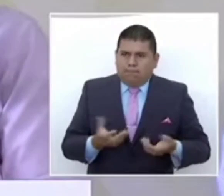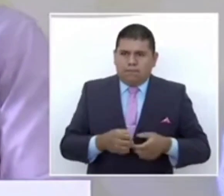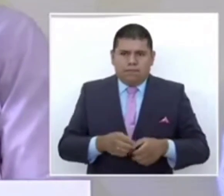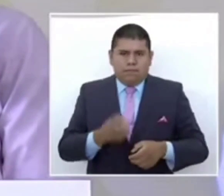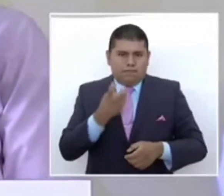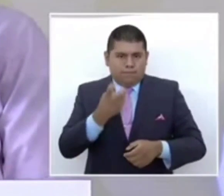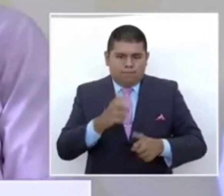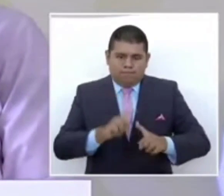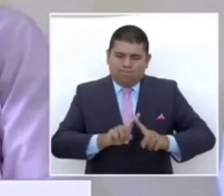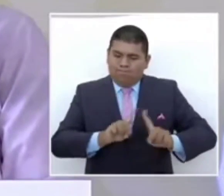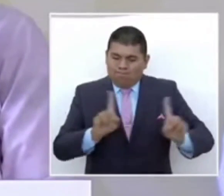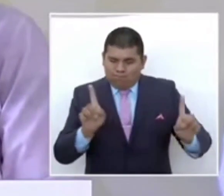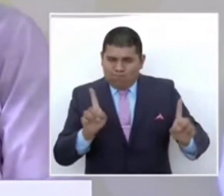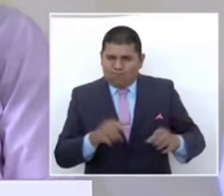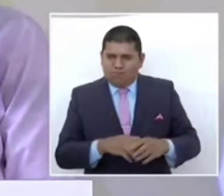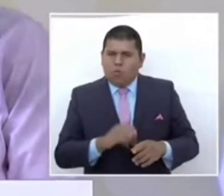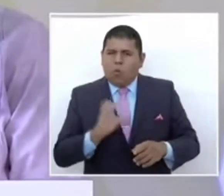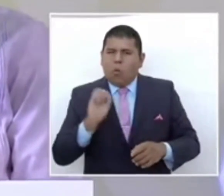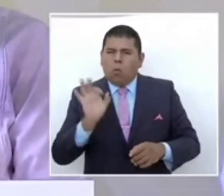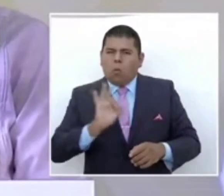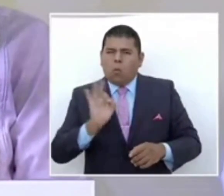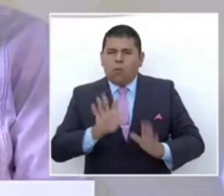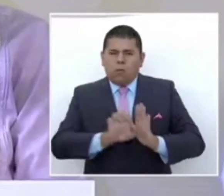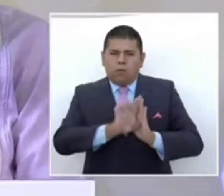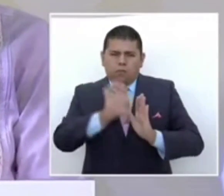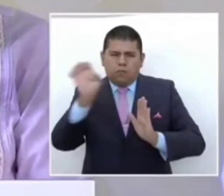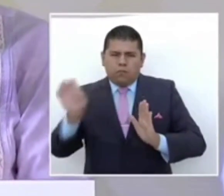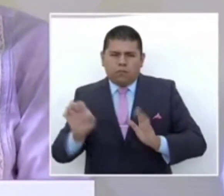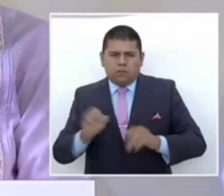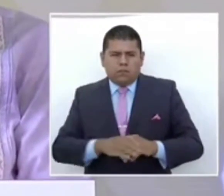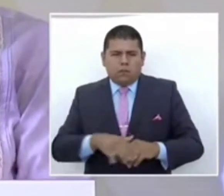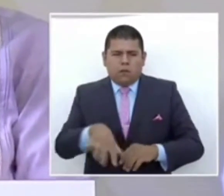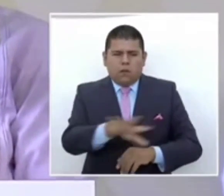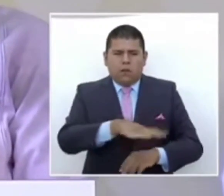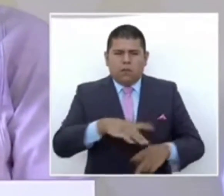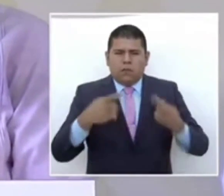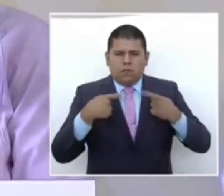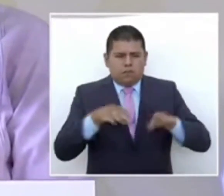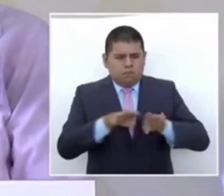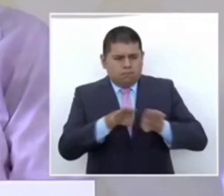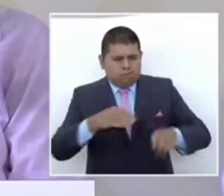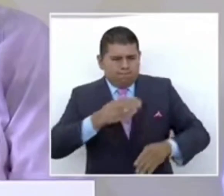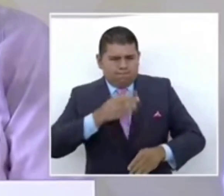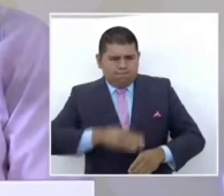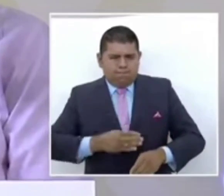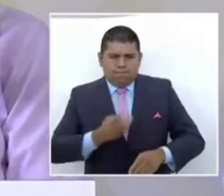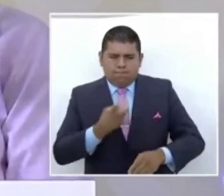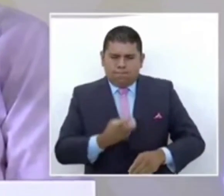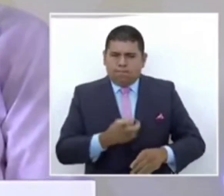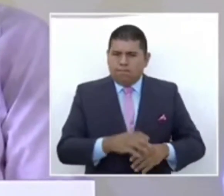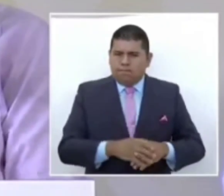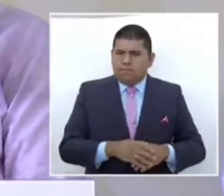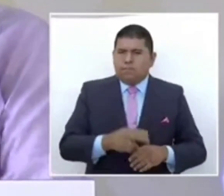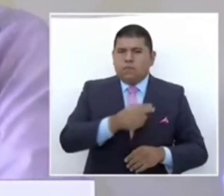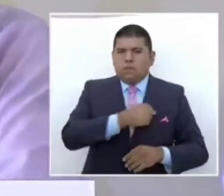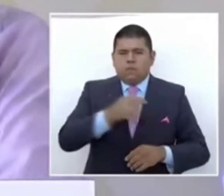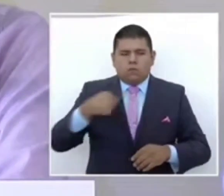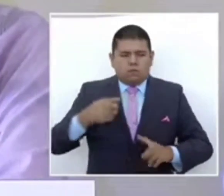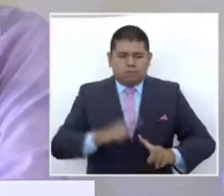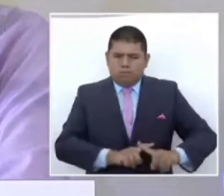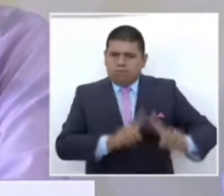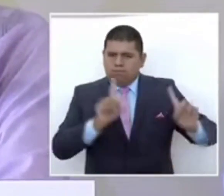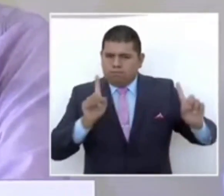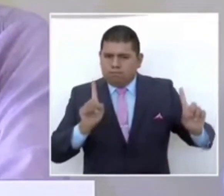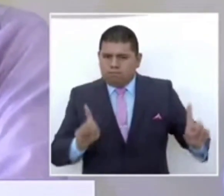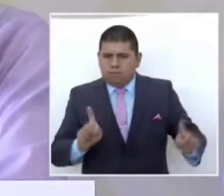procurar la justicia social. Nosotros pensamos que